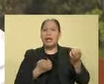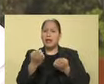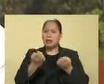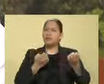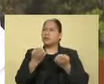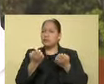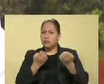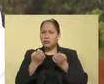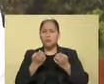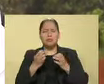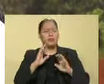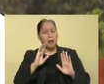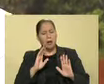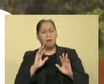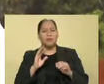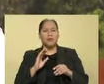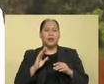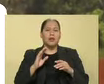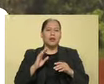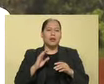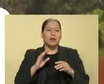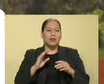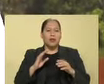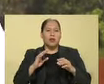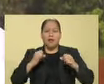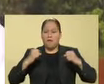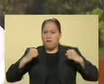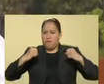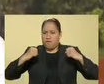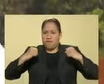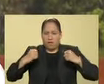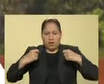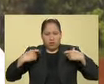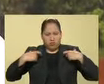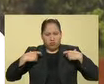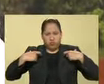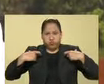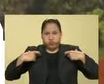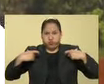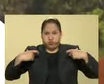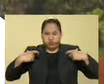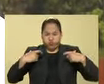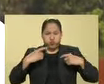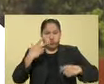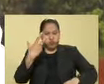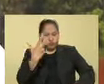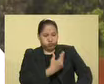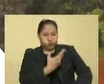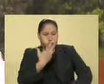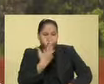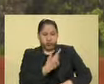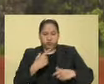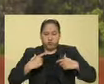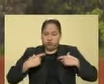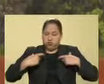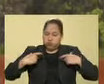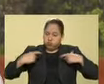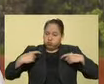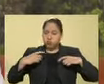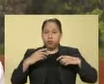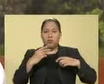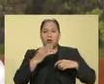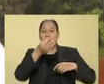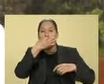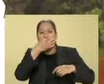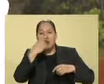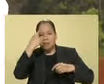ejercicio, terminan totalmente fuertes, pero exageradamente, y con inyecciones hasta de anabólicos y